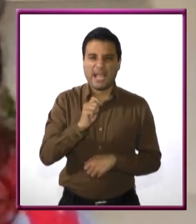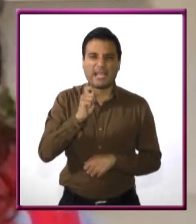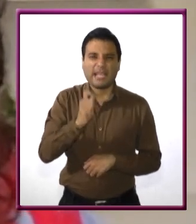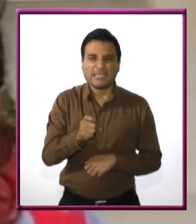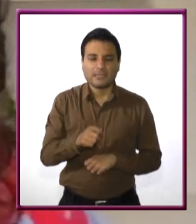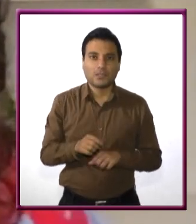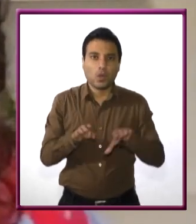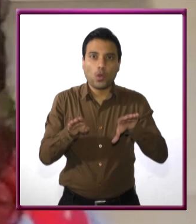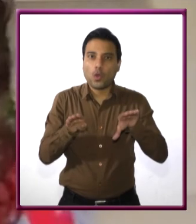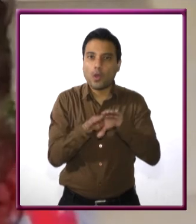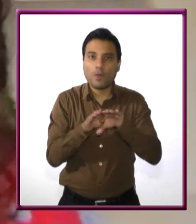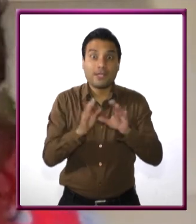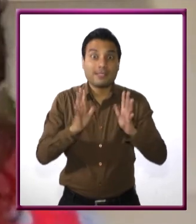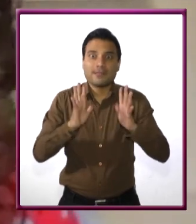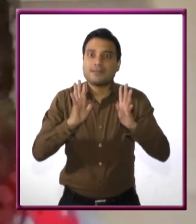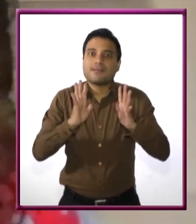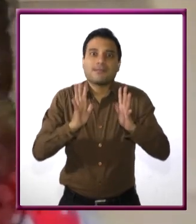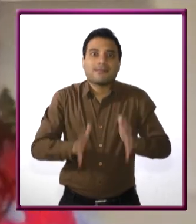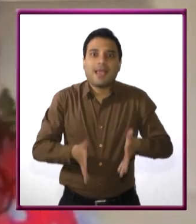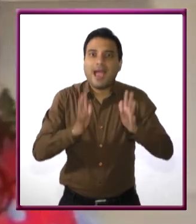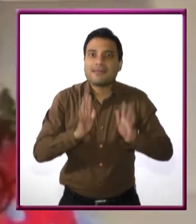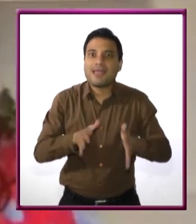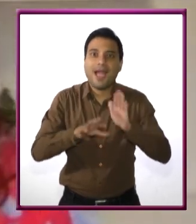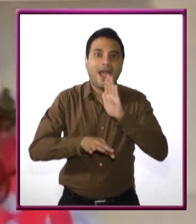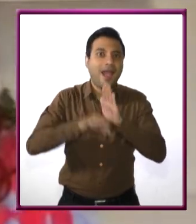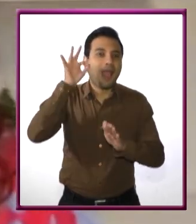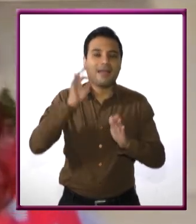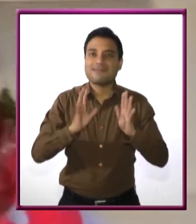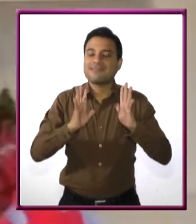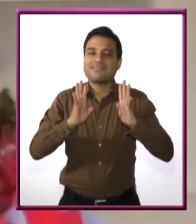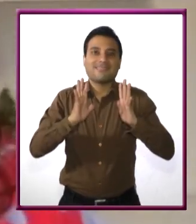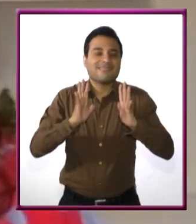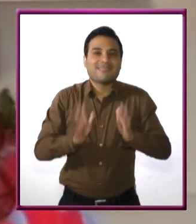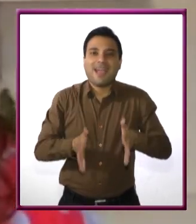significa que ha encontrado algo, ¿no?